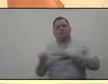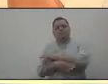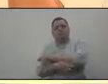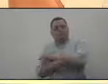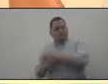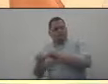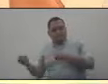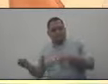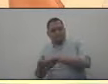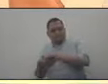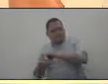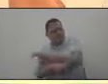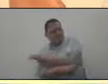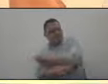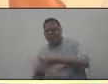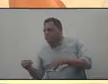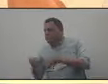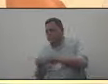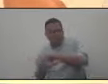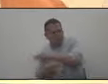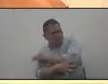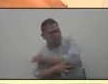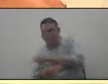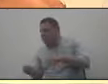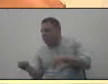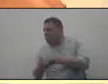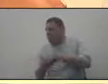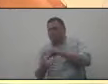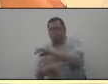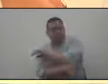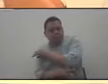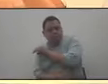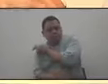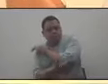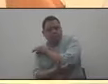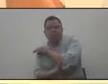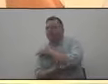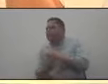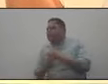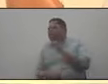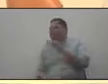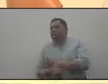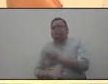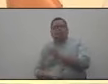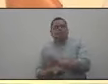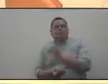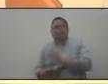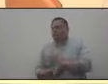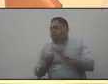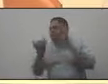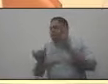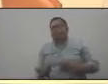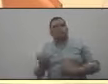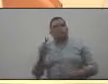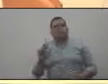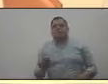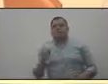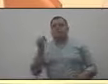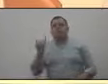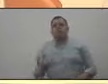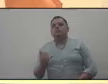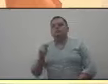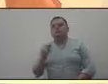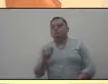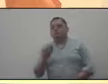la gente decía es que meterle plata a Capresoca es como meter la plata, botarla porque se va por otro lado. No, ya no, eso ha